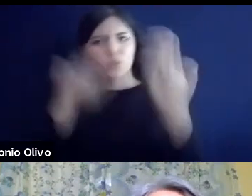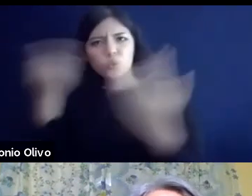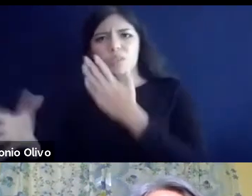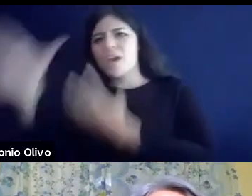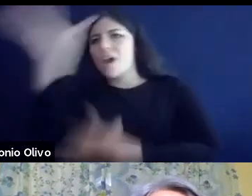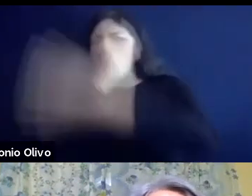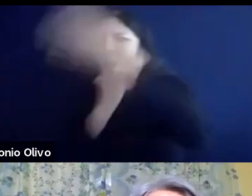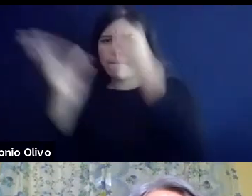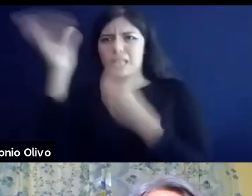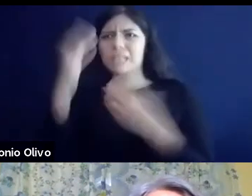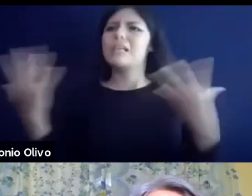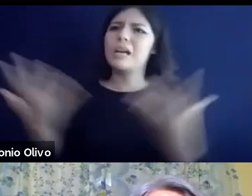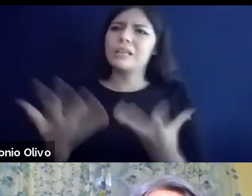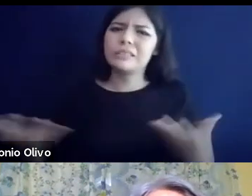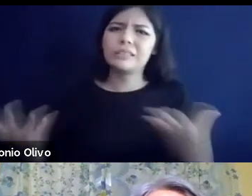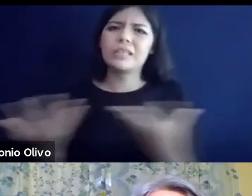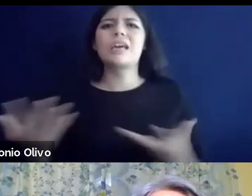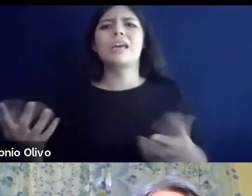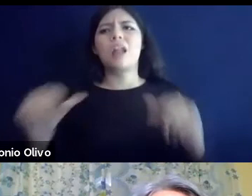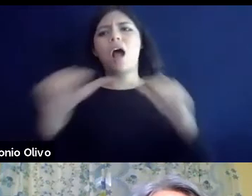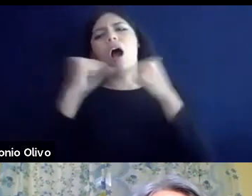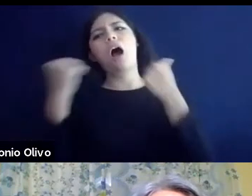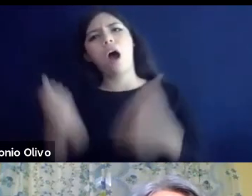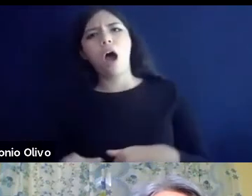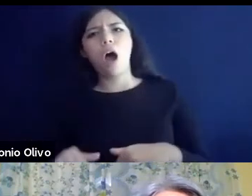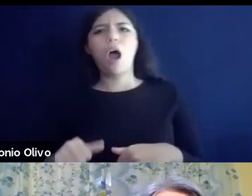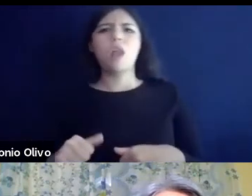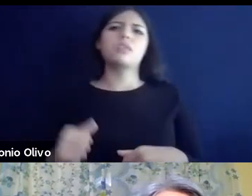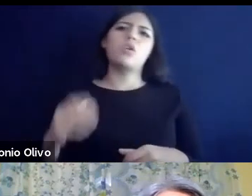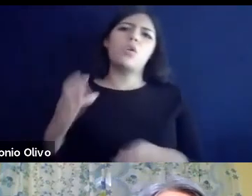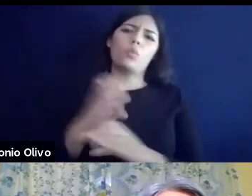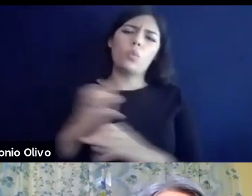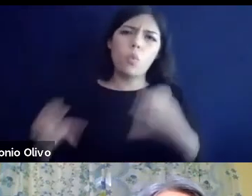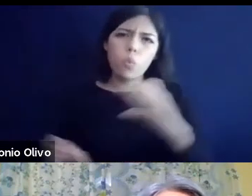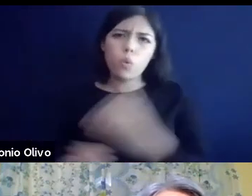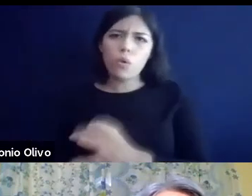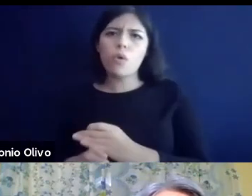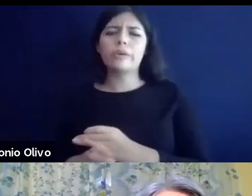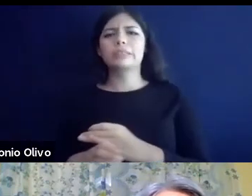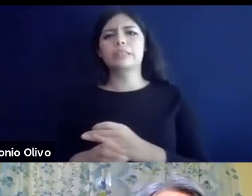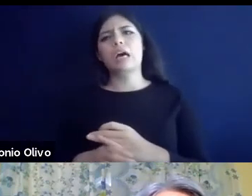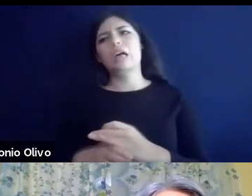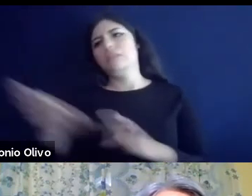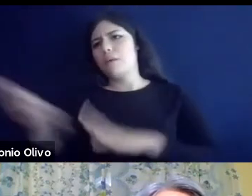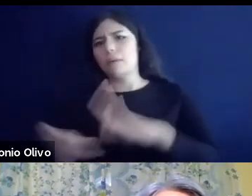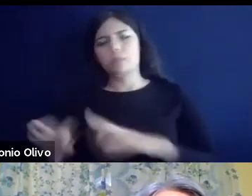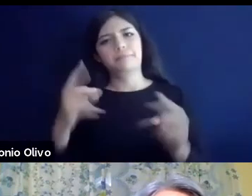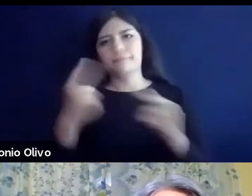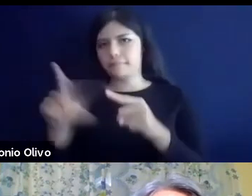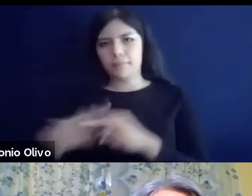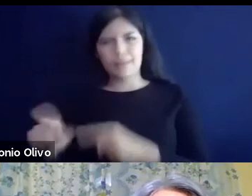a hacer artesanías, a empaquetar. Tuvimos en junio, por el Día de la